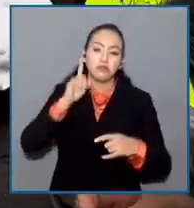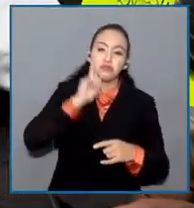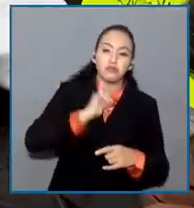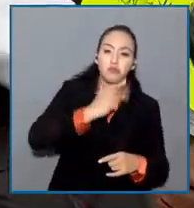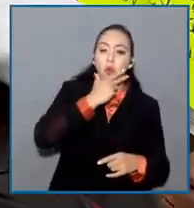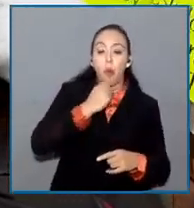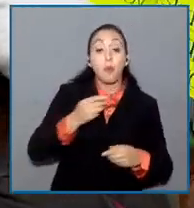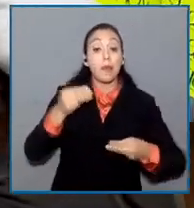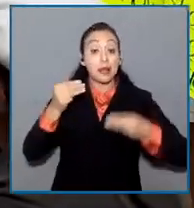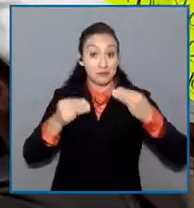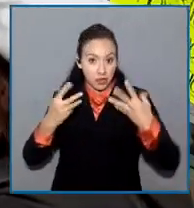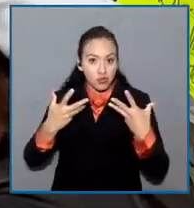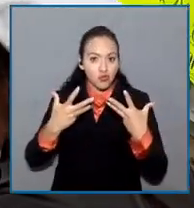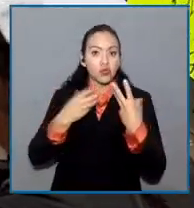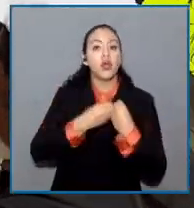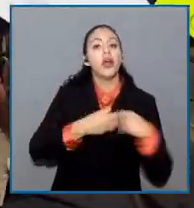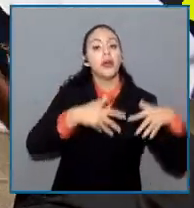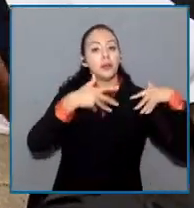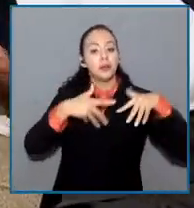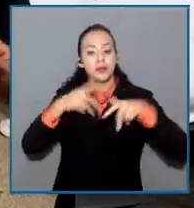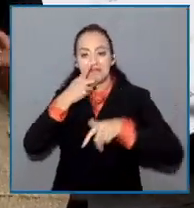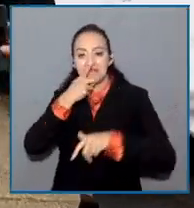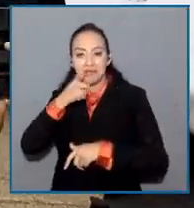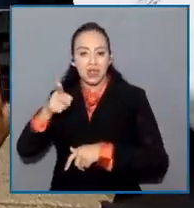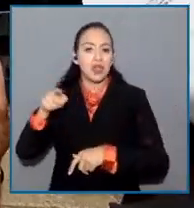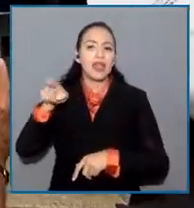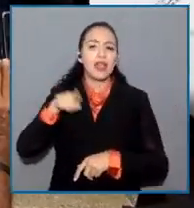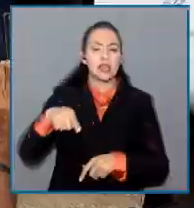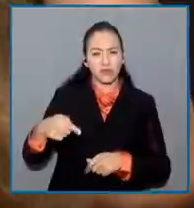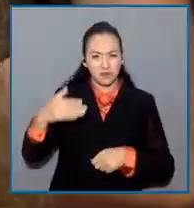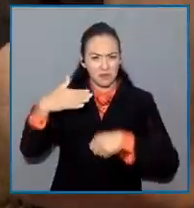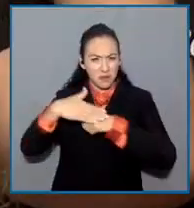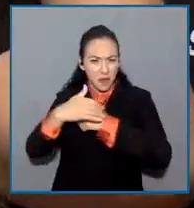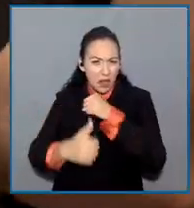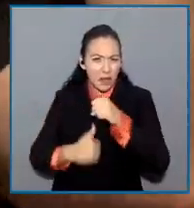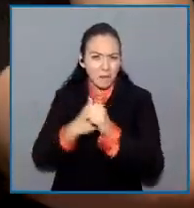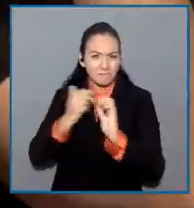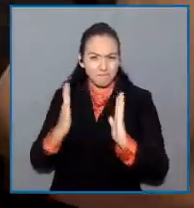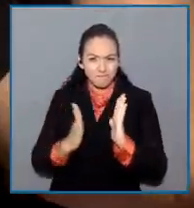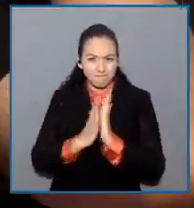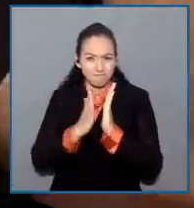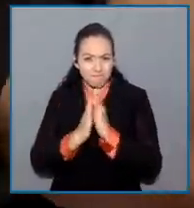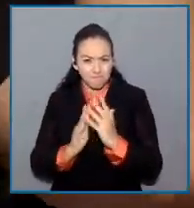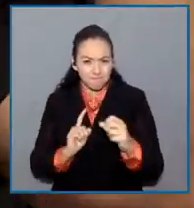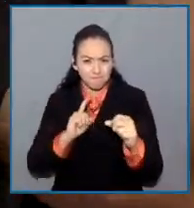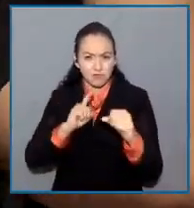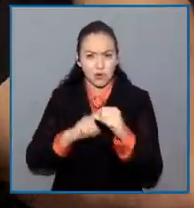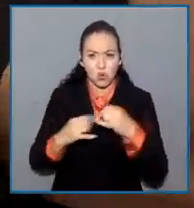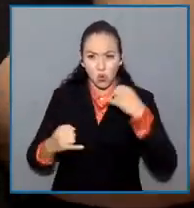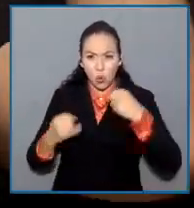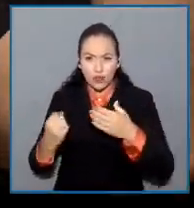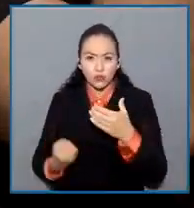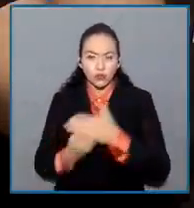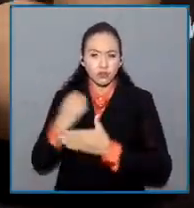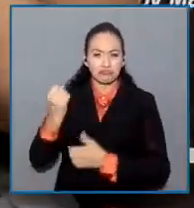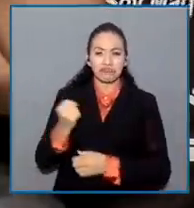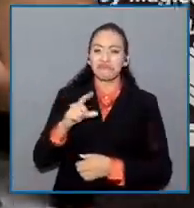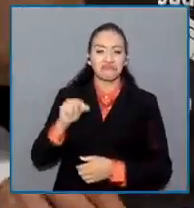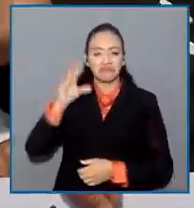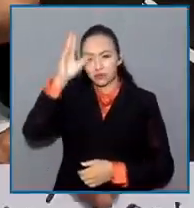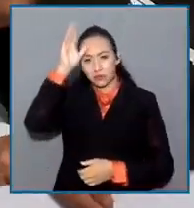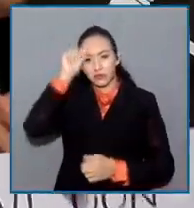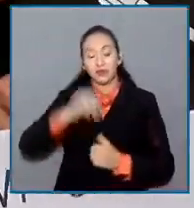elección extraordinaria del próximo año. En un ambiente de luto, los titulares de tribunales y juzgados federales explicaron por